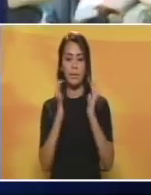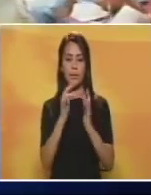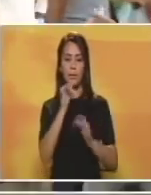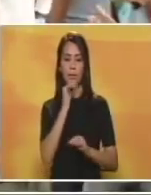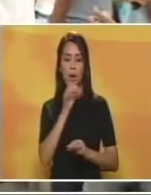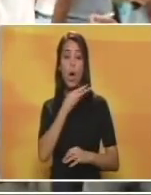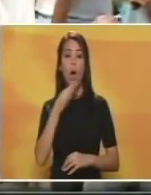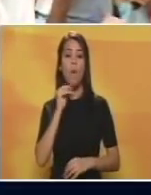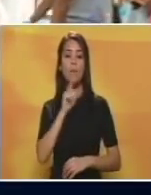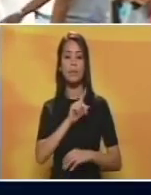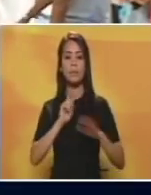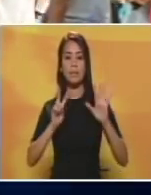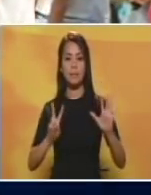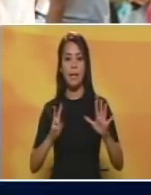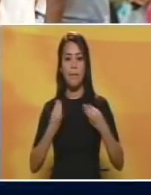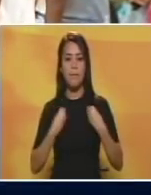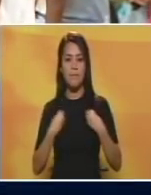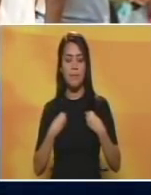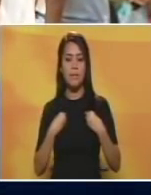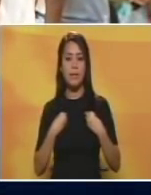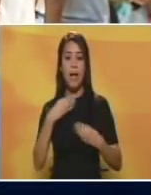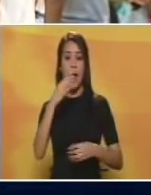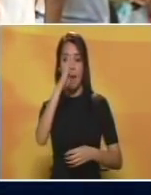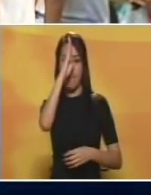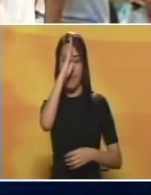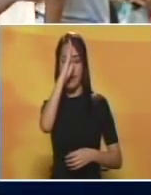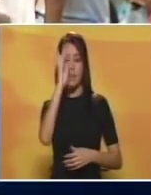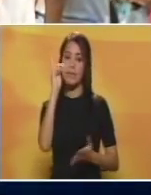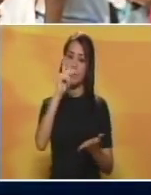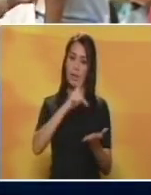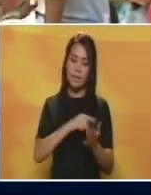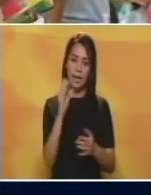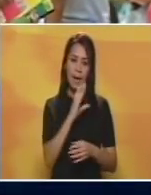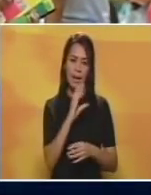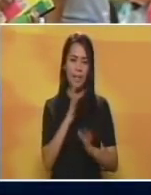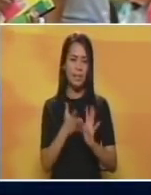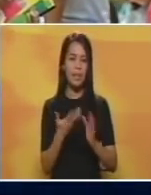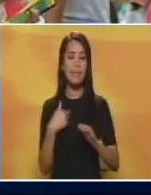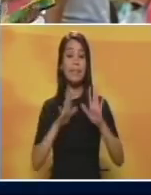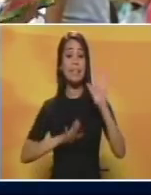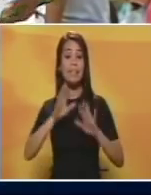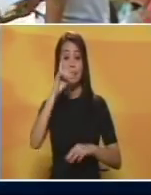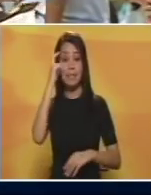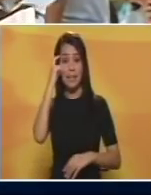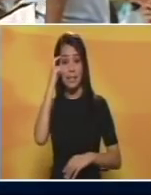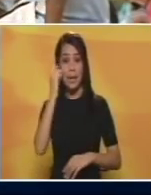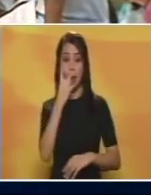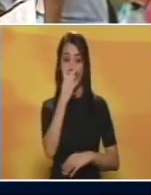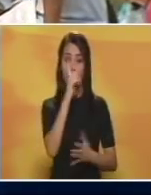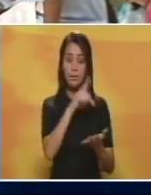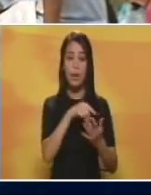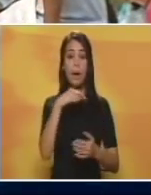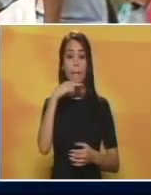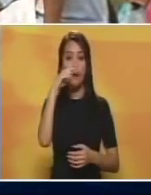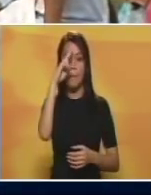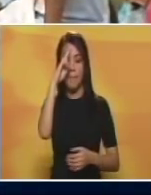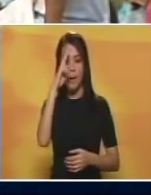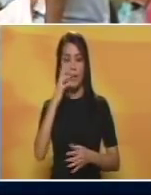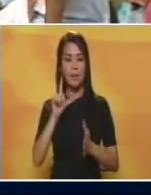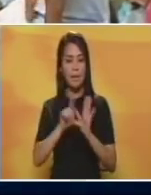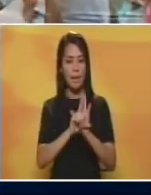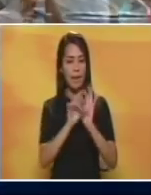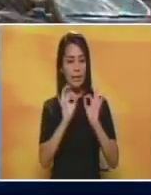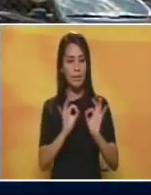El joven de 17 años vivía en Barinas y vino a Caracas tan solo por 15 días para visitar a su padre y legalizar